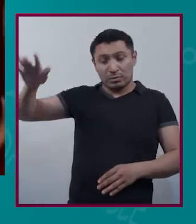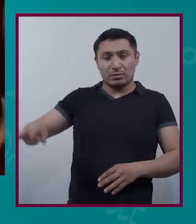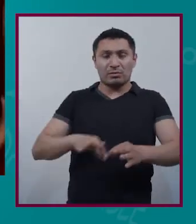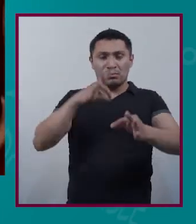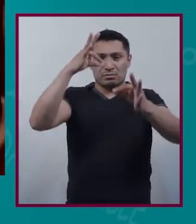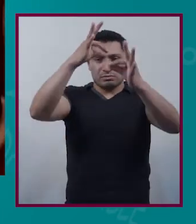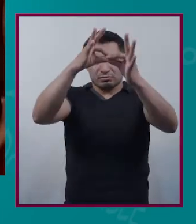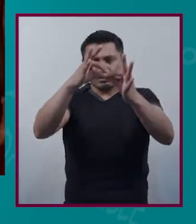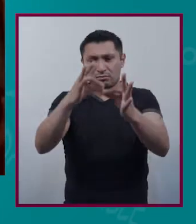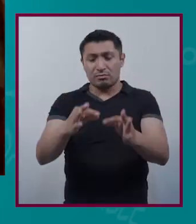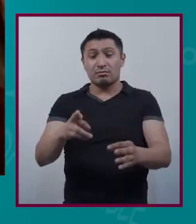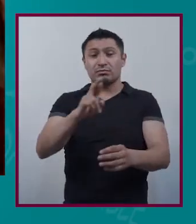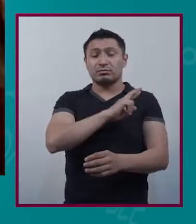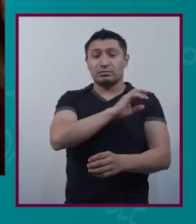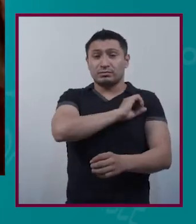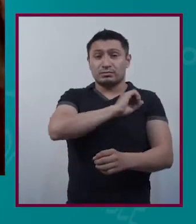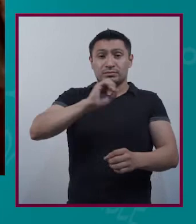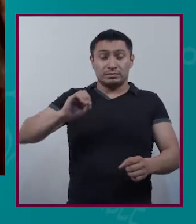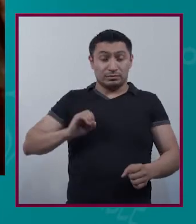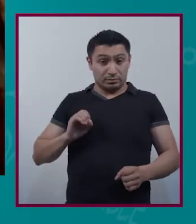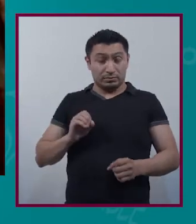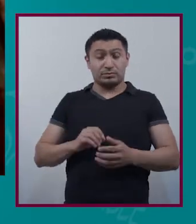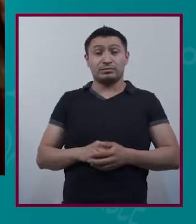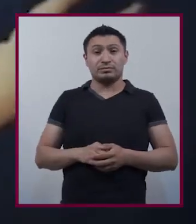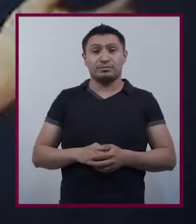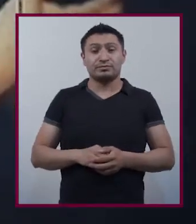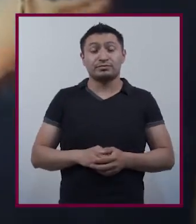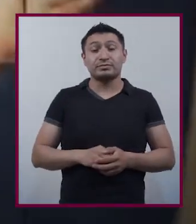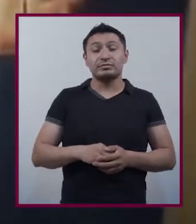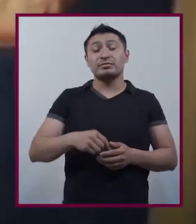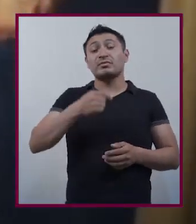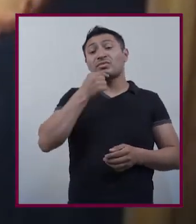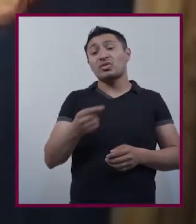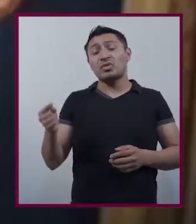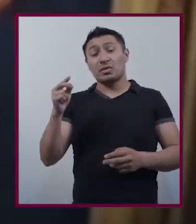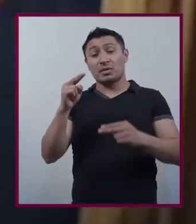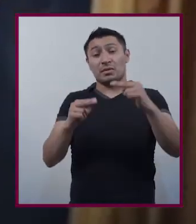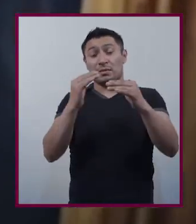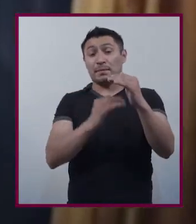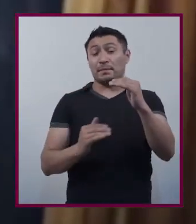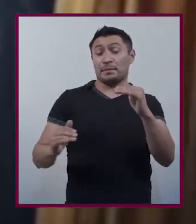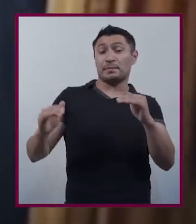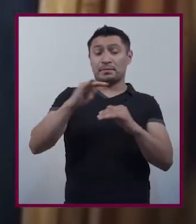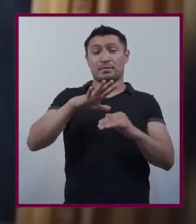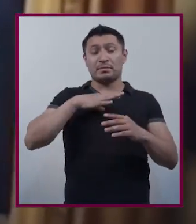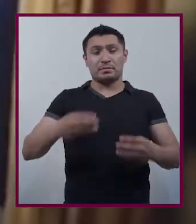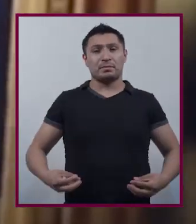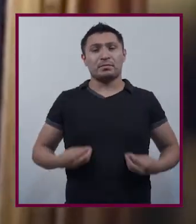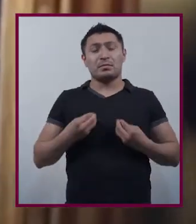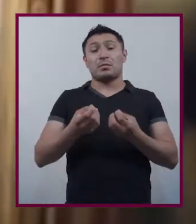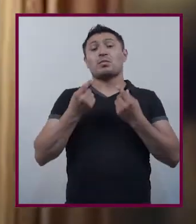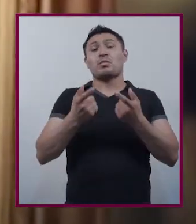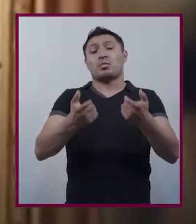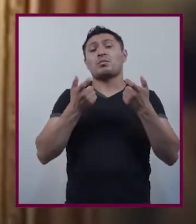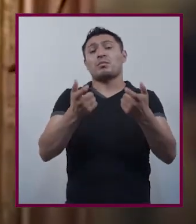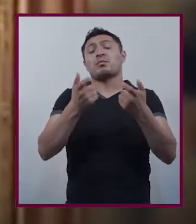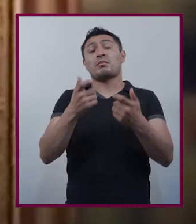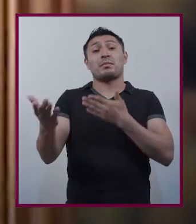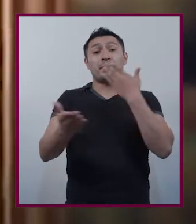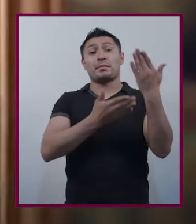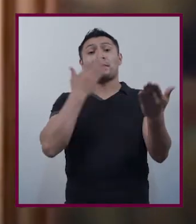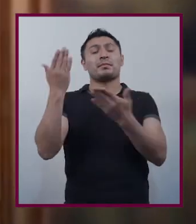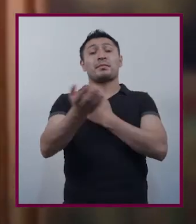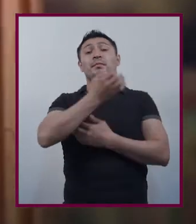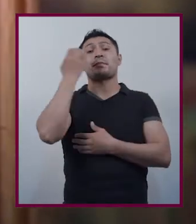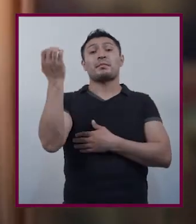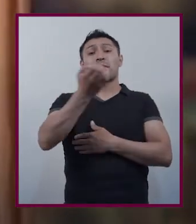cumplir con las obligaciones que les correspondían. Las niñas de la alta sociedad vivían en medio de la abundancia y estudiaban en